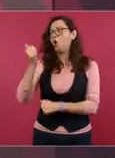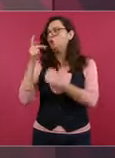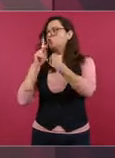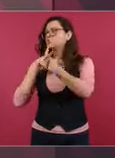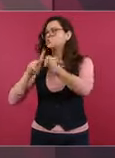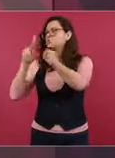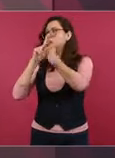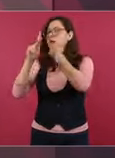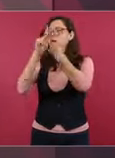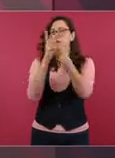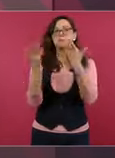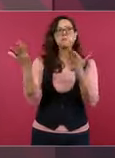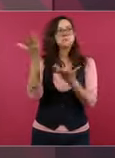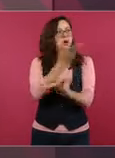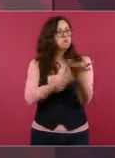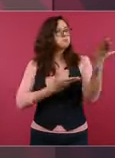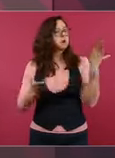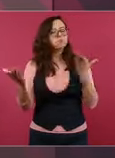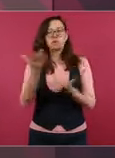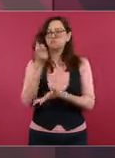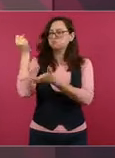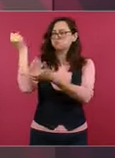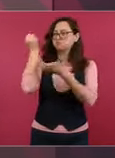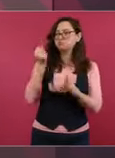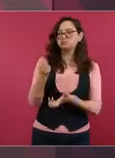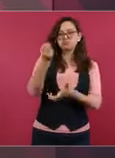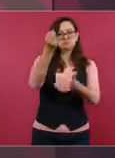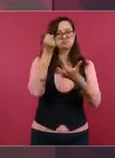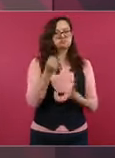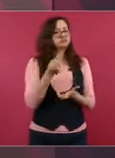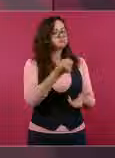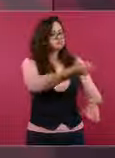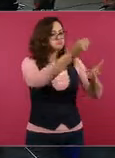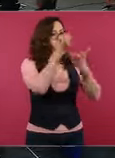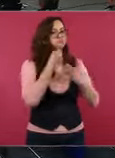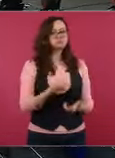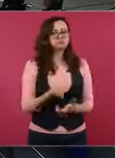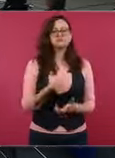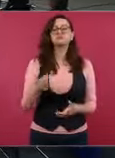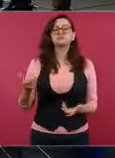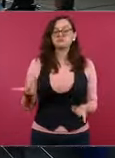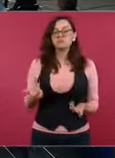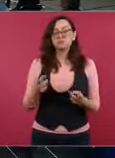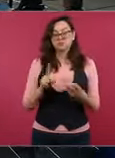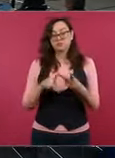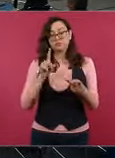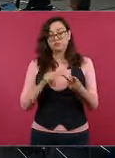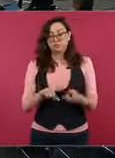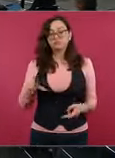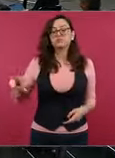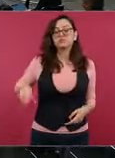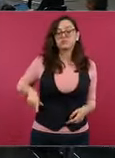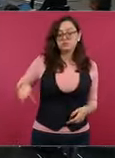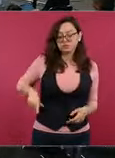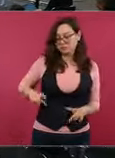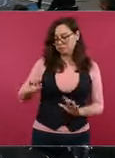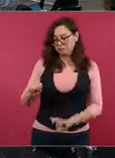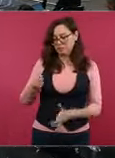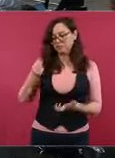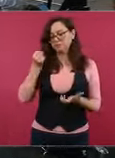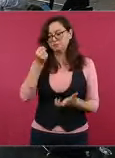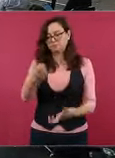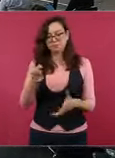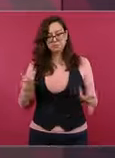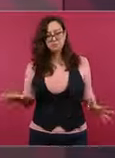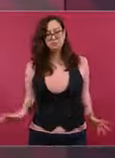como nunca a México y por la inversión pública,